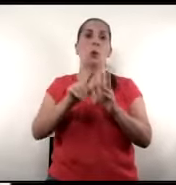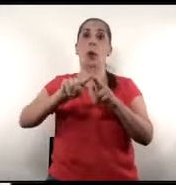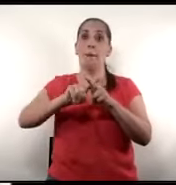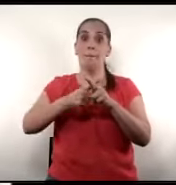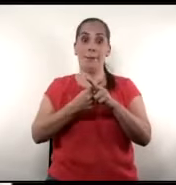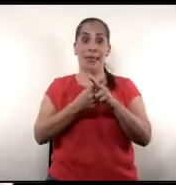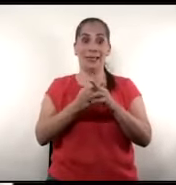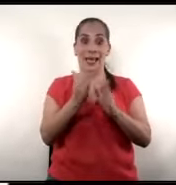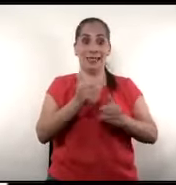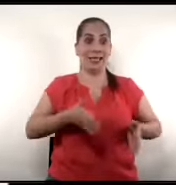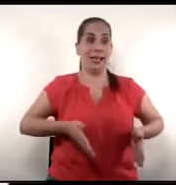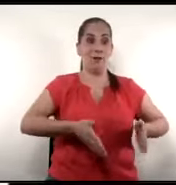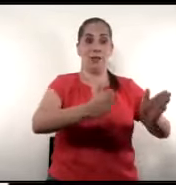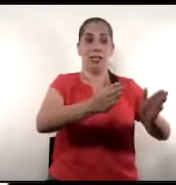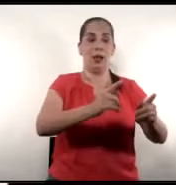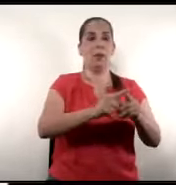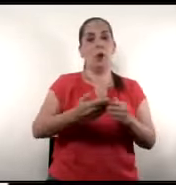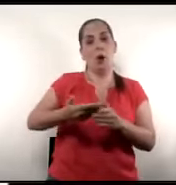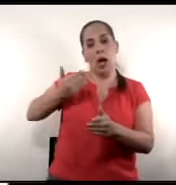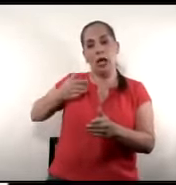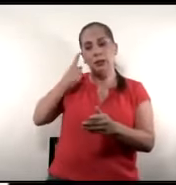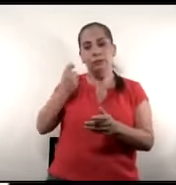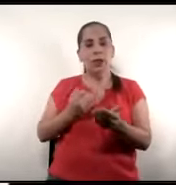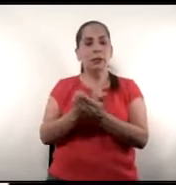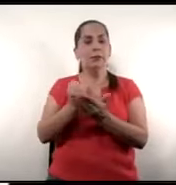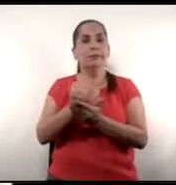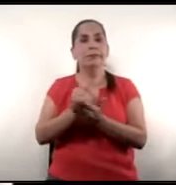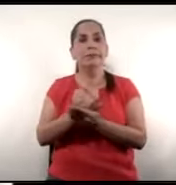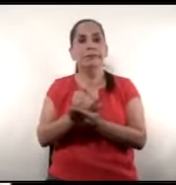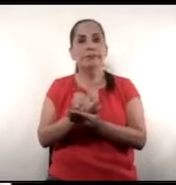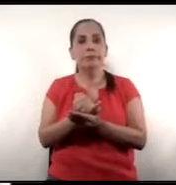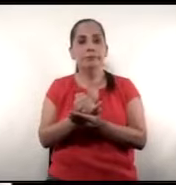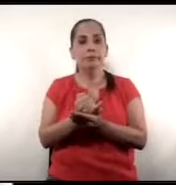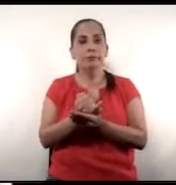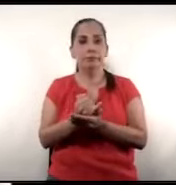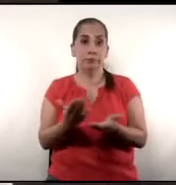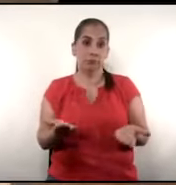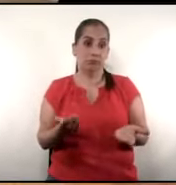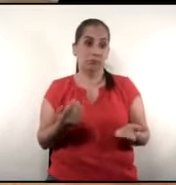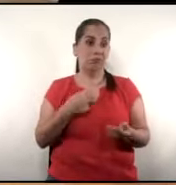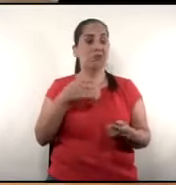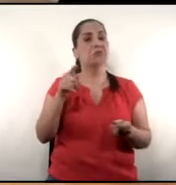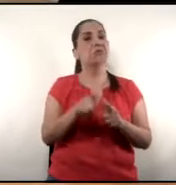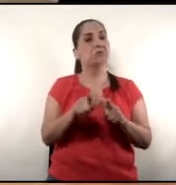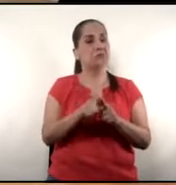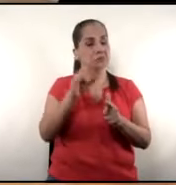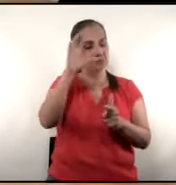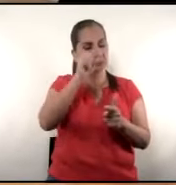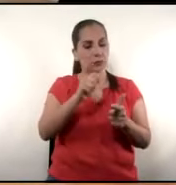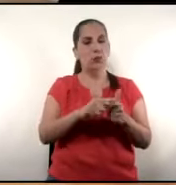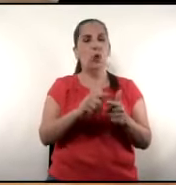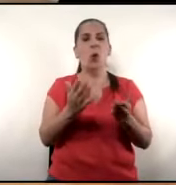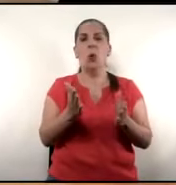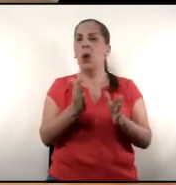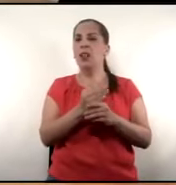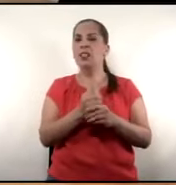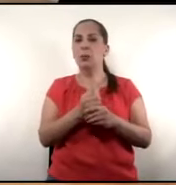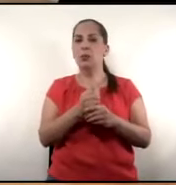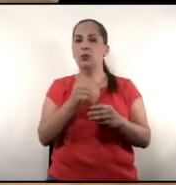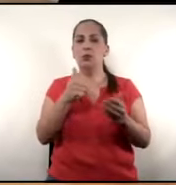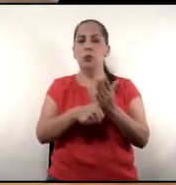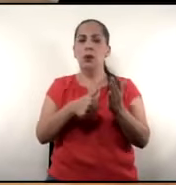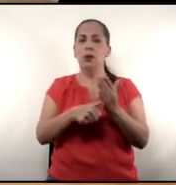hizo la etapa de preinversión completa. Lo vemos cuando sacamos a licitación carreteras sin